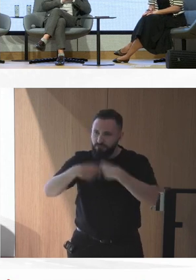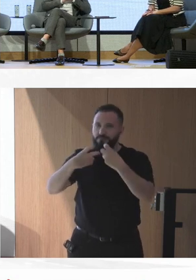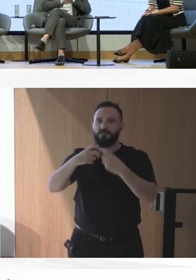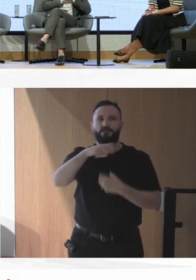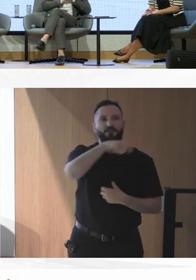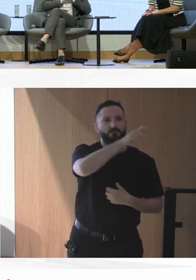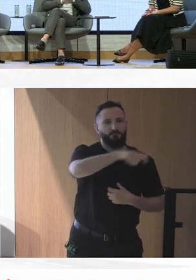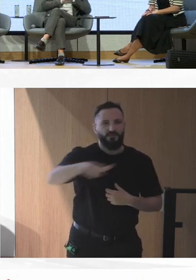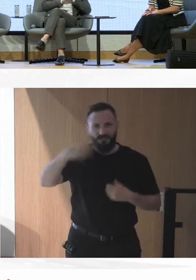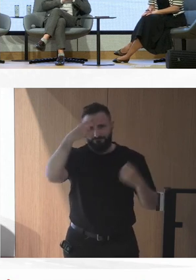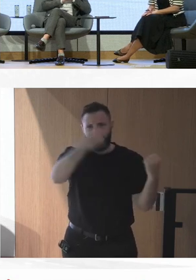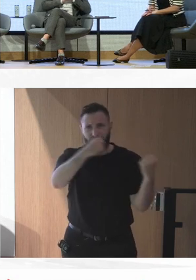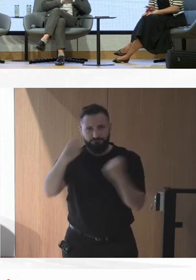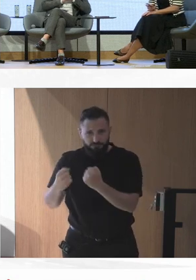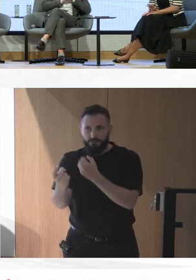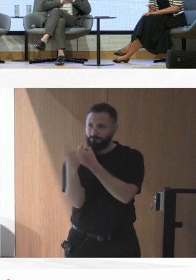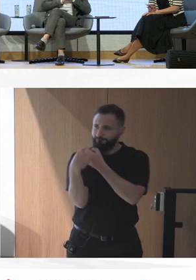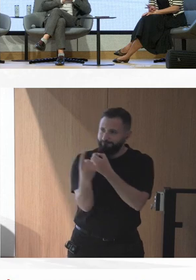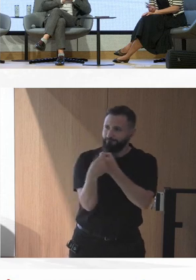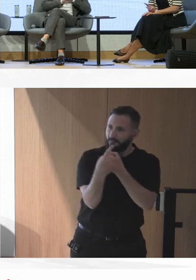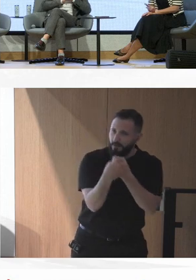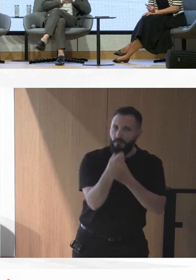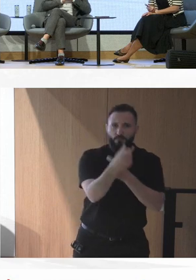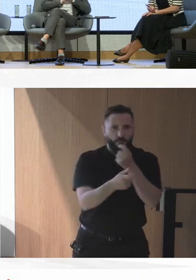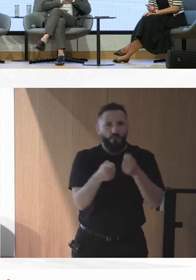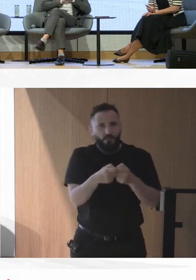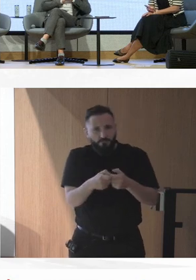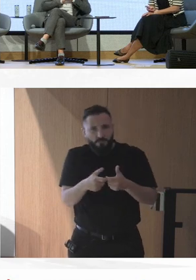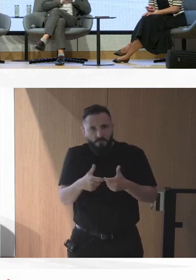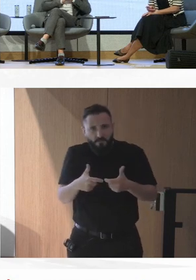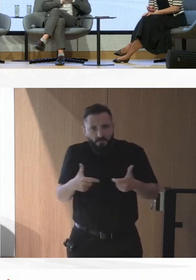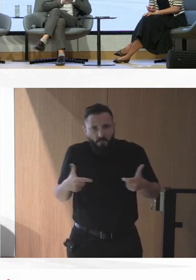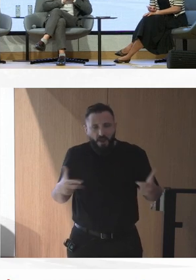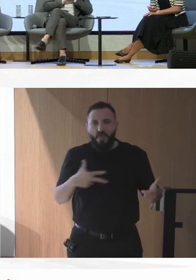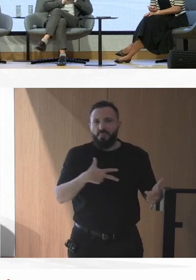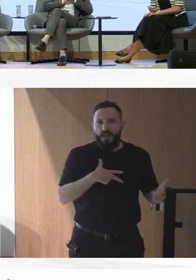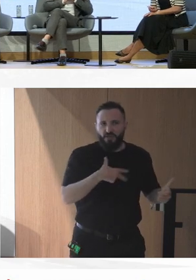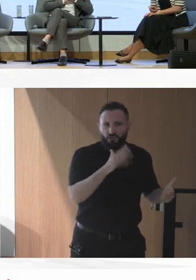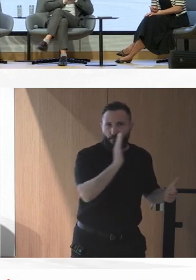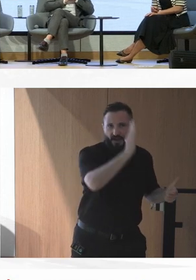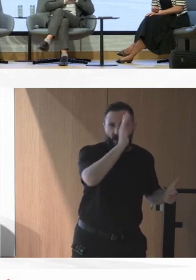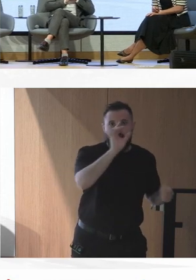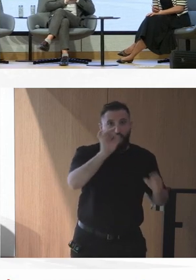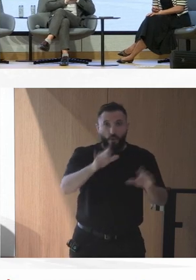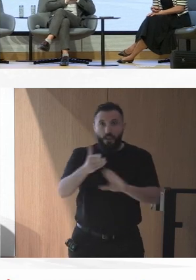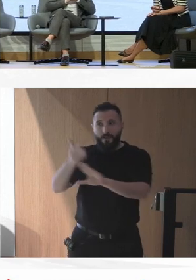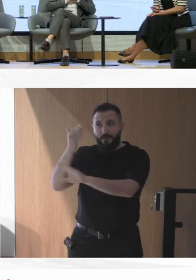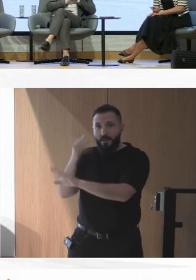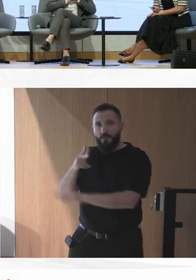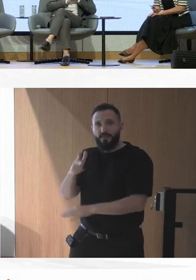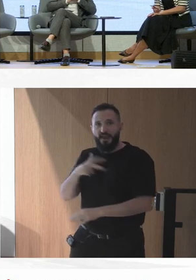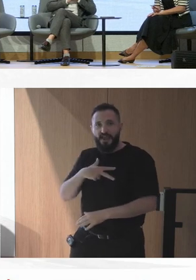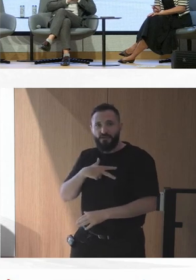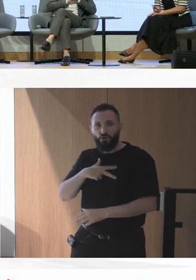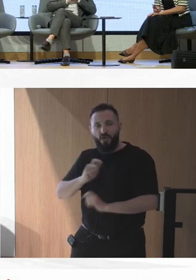son expertas, yo creo que cada vez están más ahí, ¿no? Más gente también del ámbito del derecho penal, igual que pasó con el derecho civil, y al final llegará, ¿no? Igual